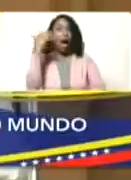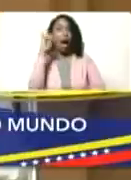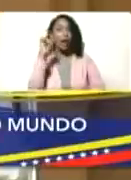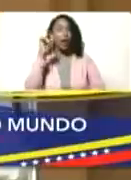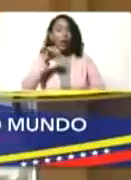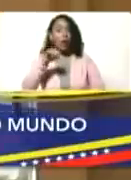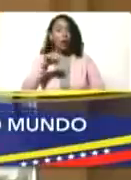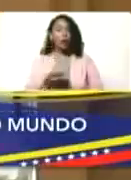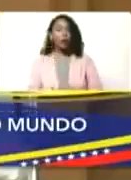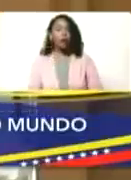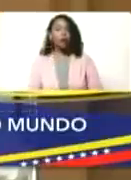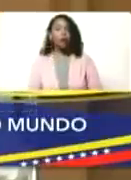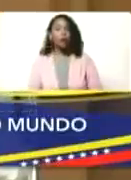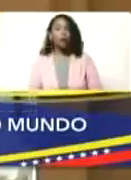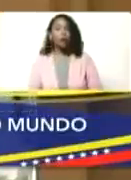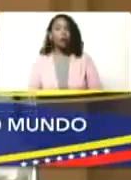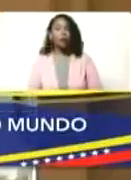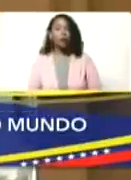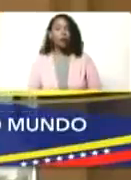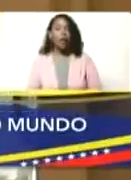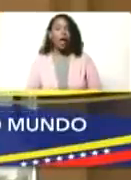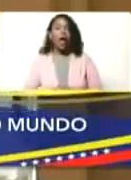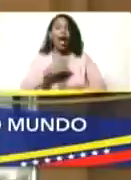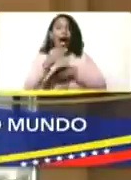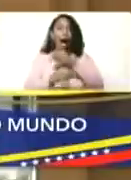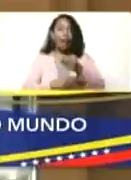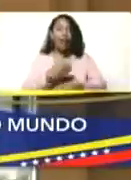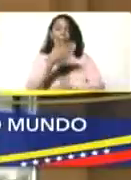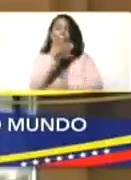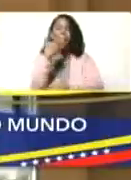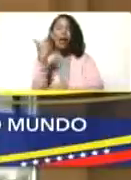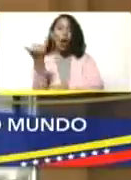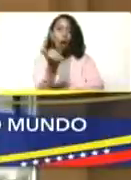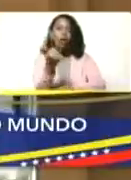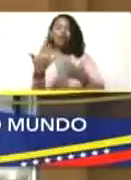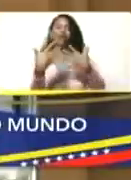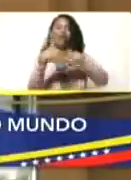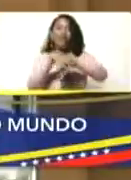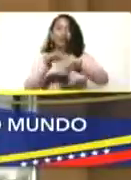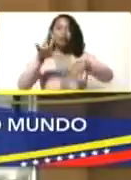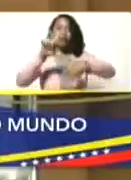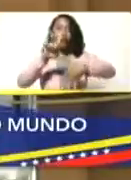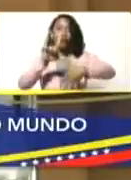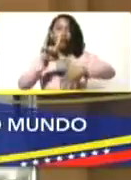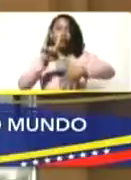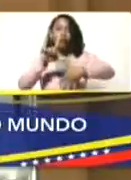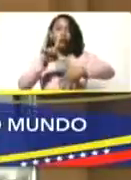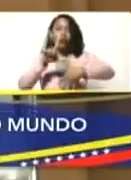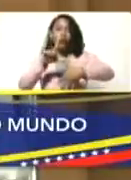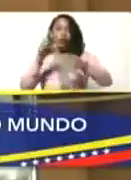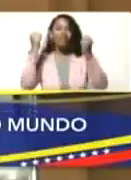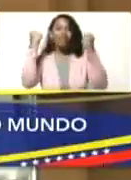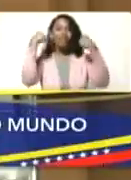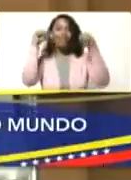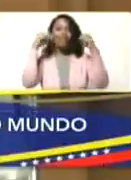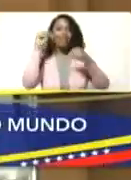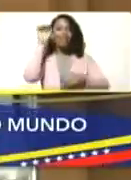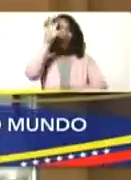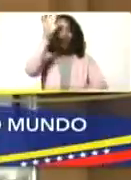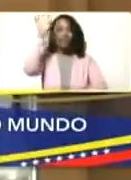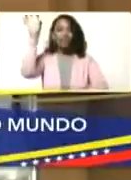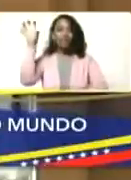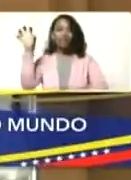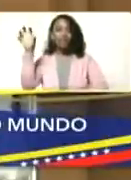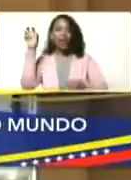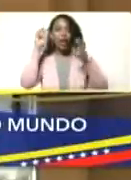vez que generar una verdadera integración latinoamericana en la práctica, en los